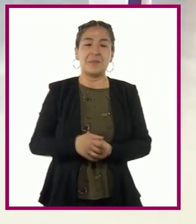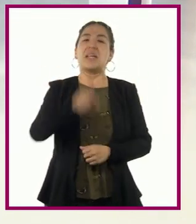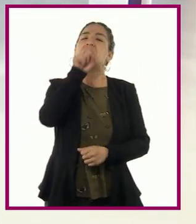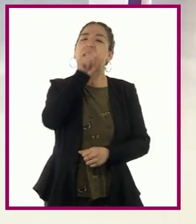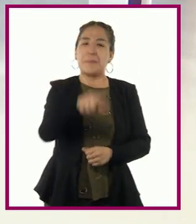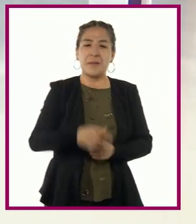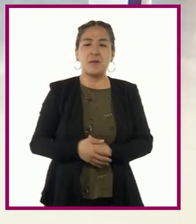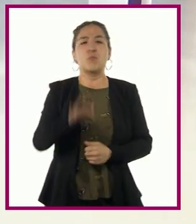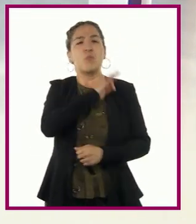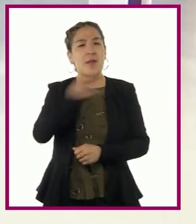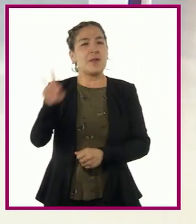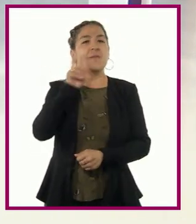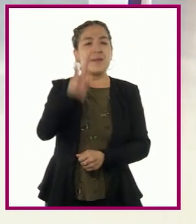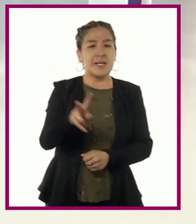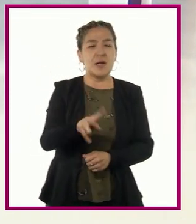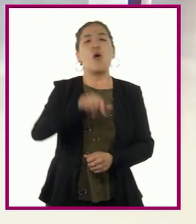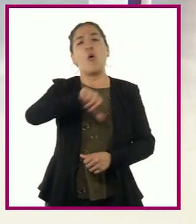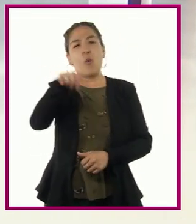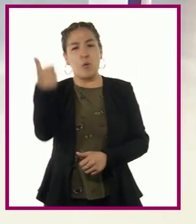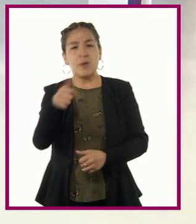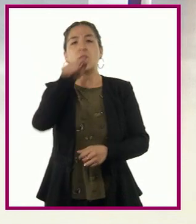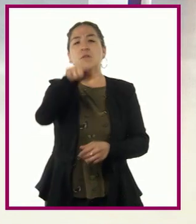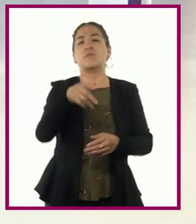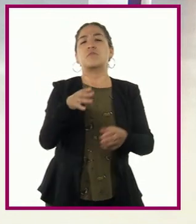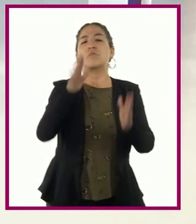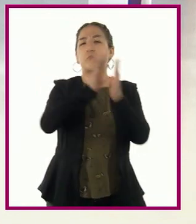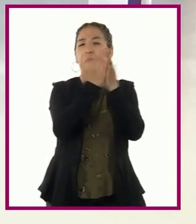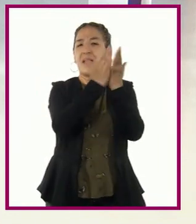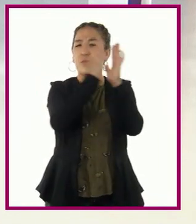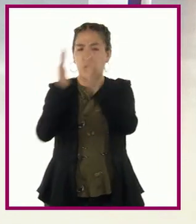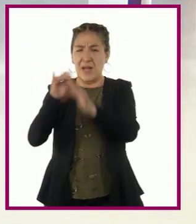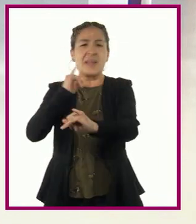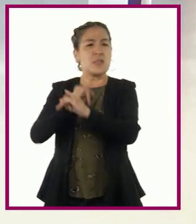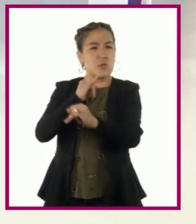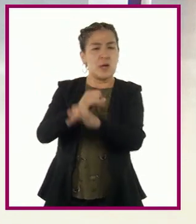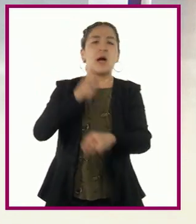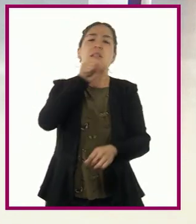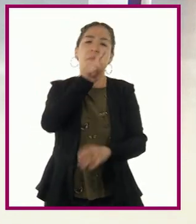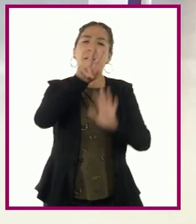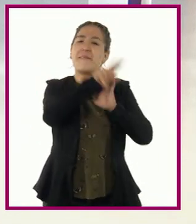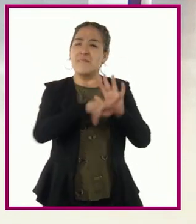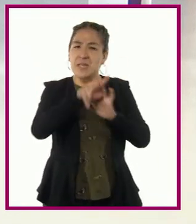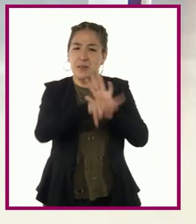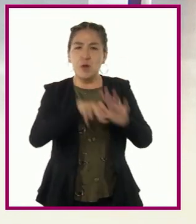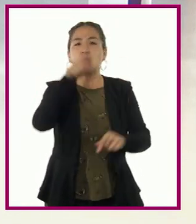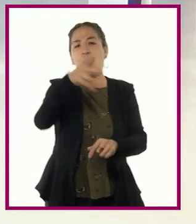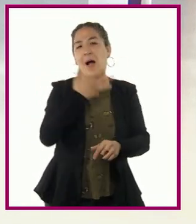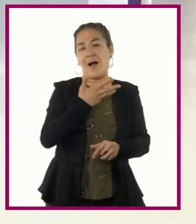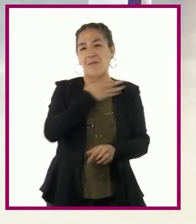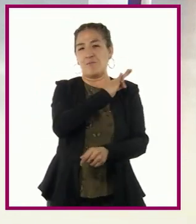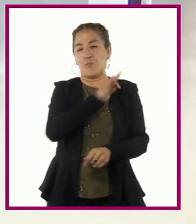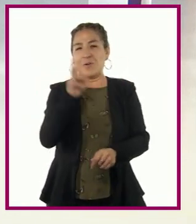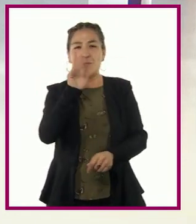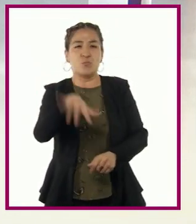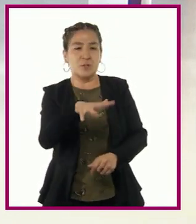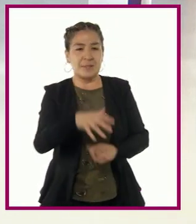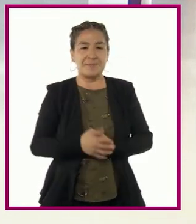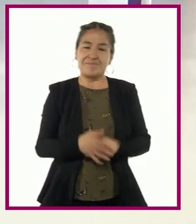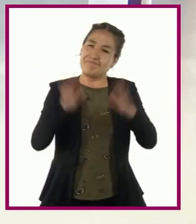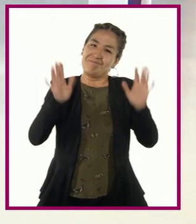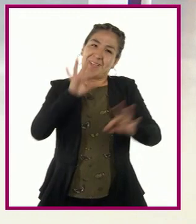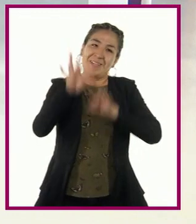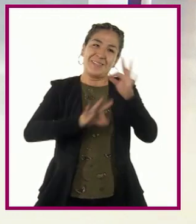También podrán consultar otras fuentes bibliográficas, digitales y audiovisuales que tengan a la mano.